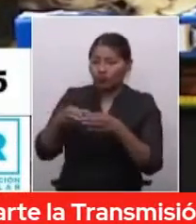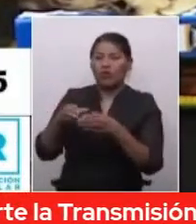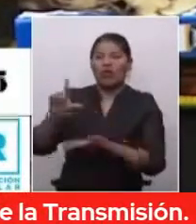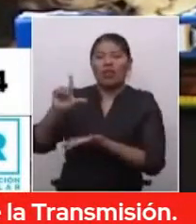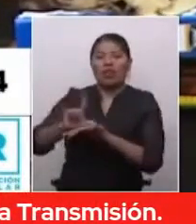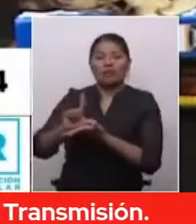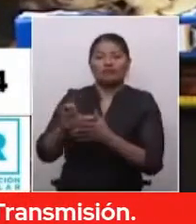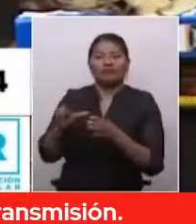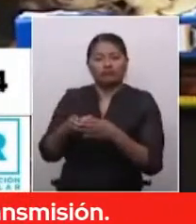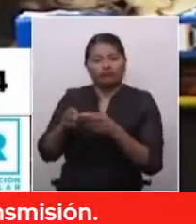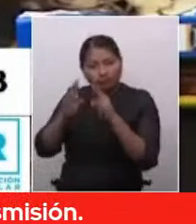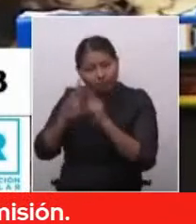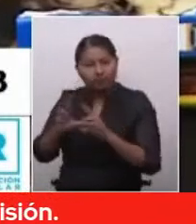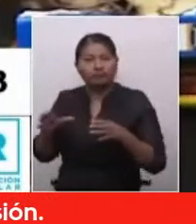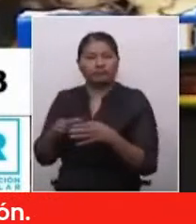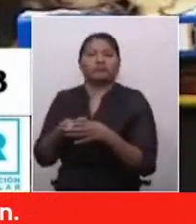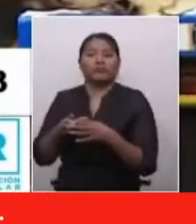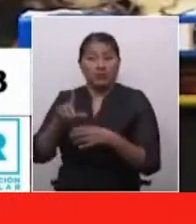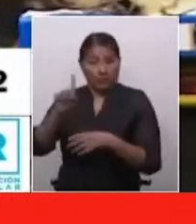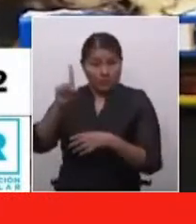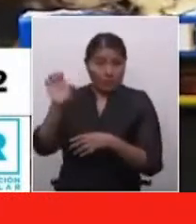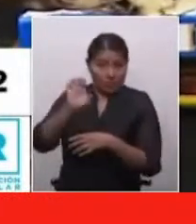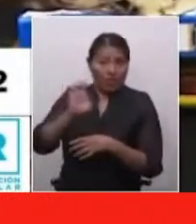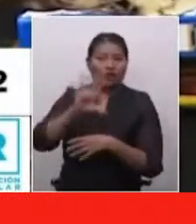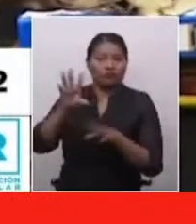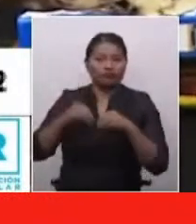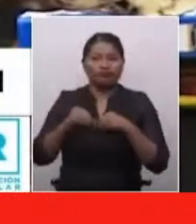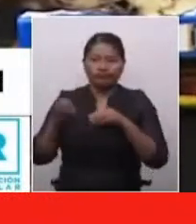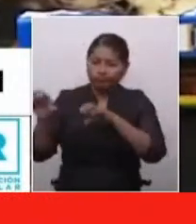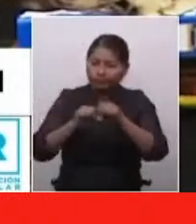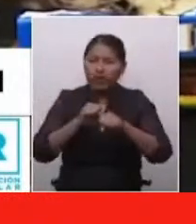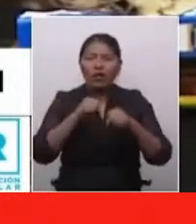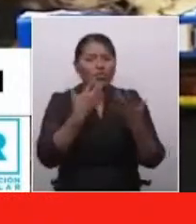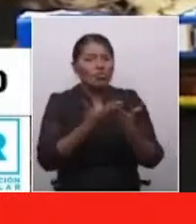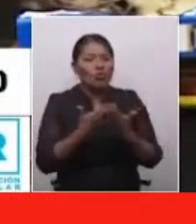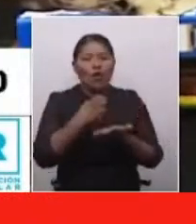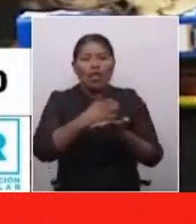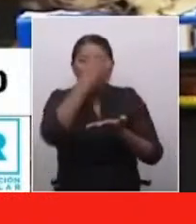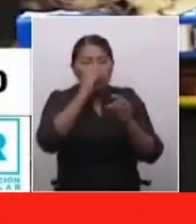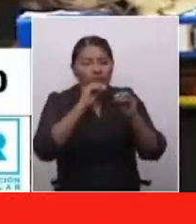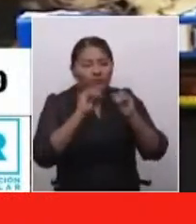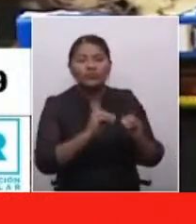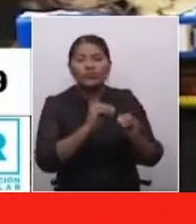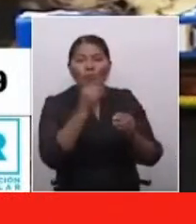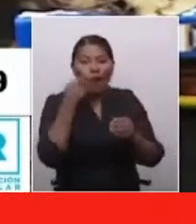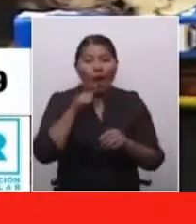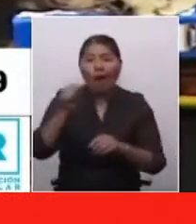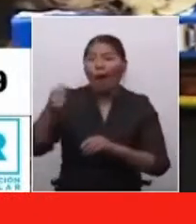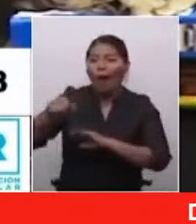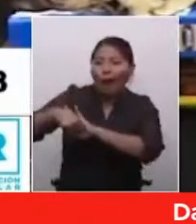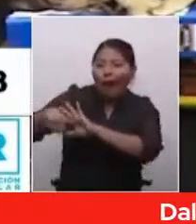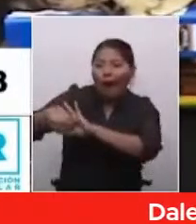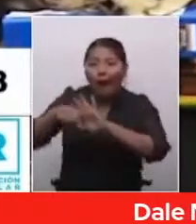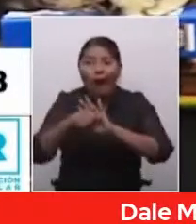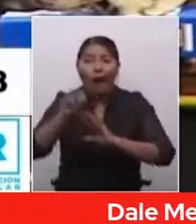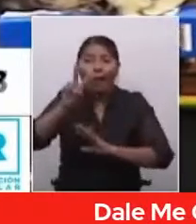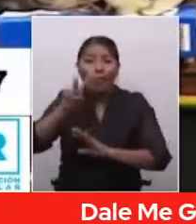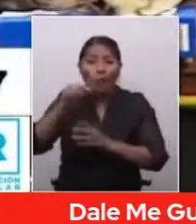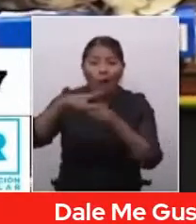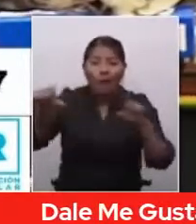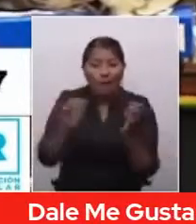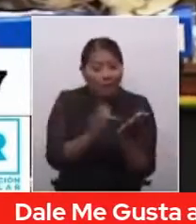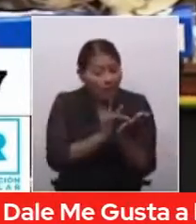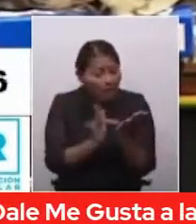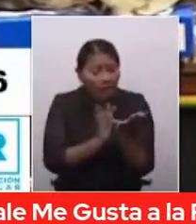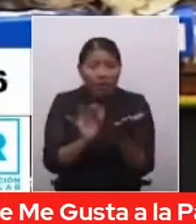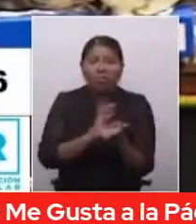Lo vamos a pedir el 1 de enero para dar educación de calidad con tablets, no como los corruptos que prometieron 2 millones de tablets y no entregaron